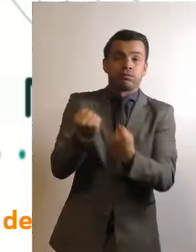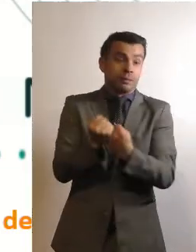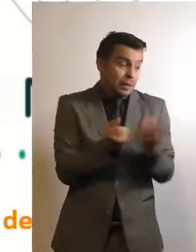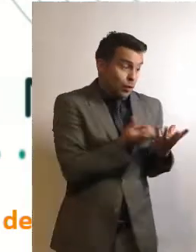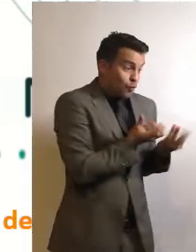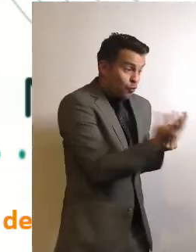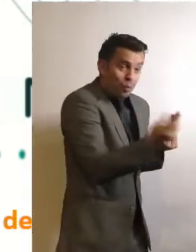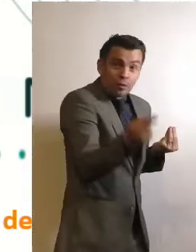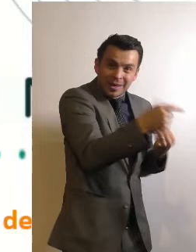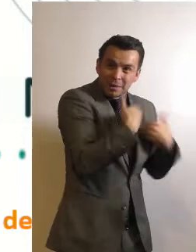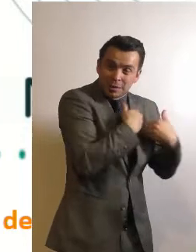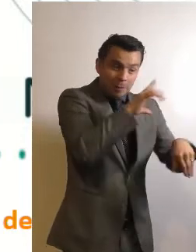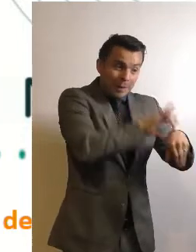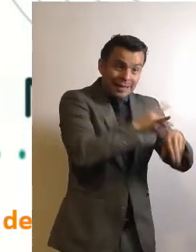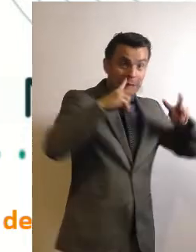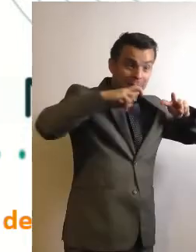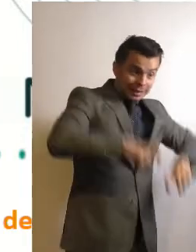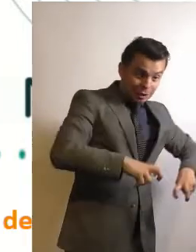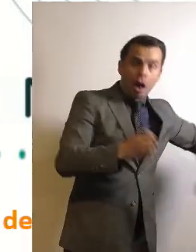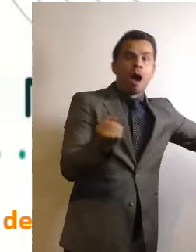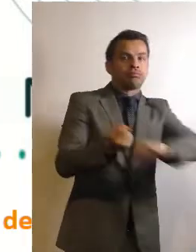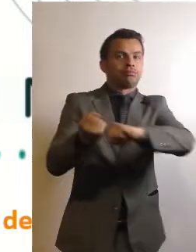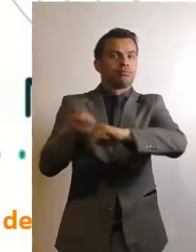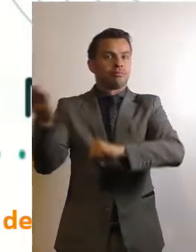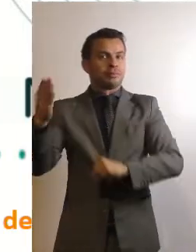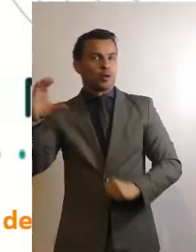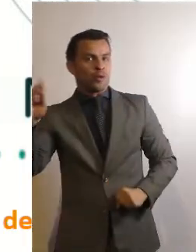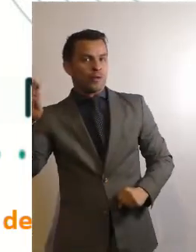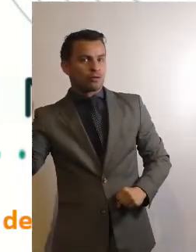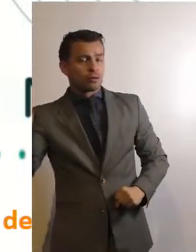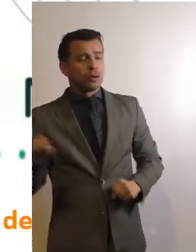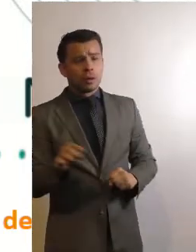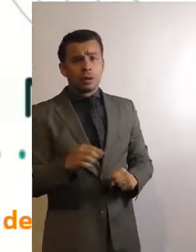clínicos y pues interdisciplinarios.